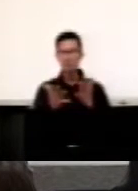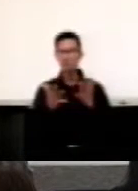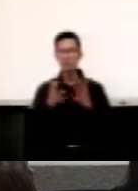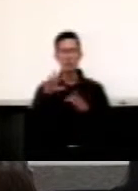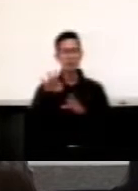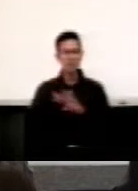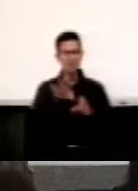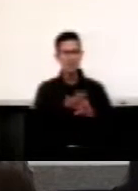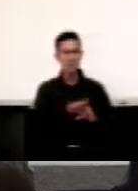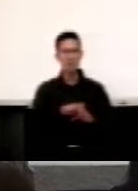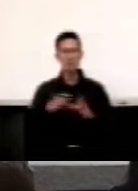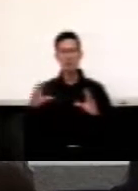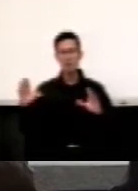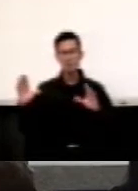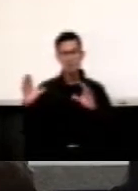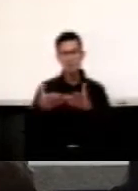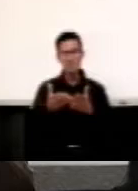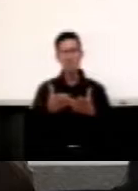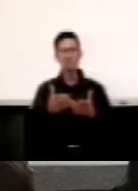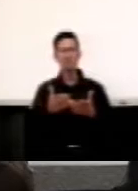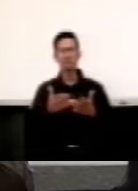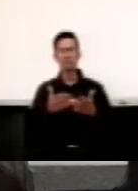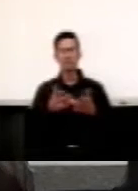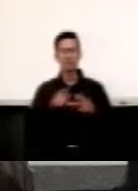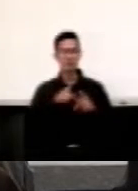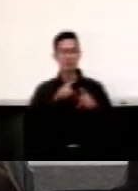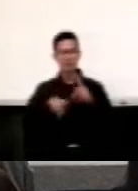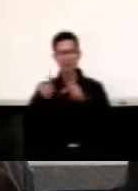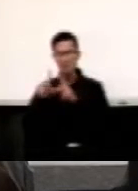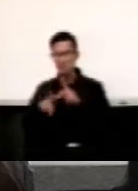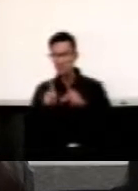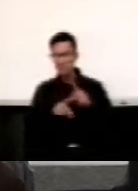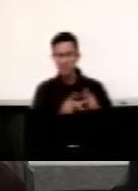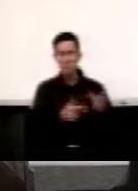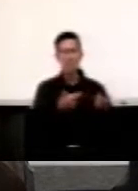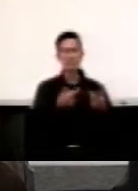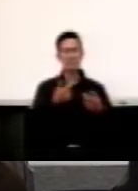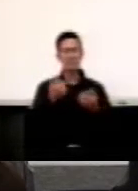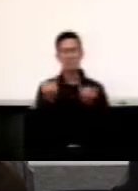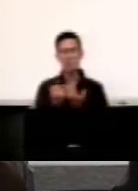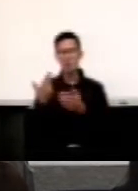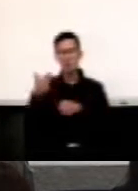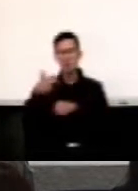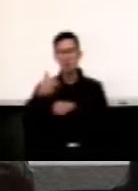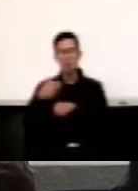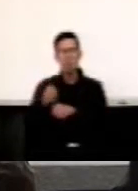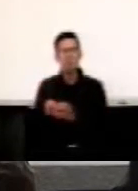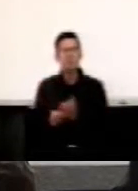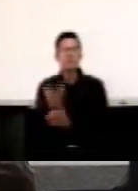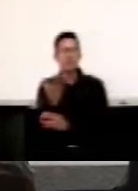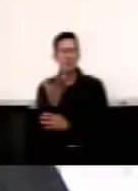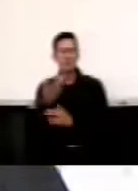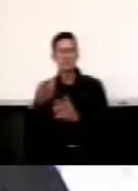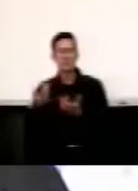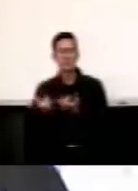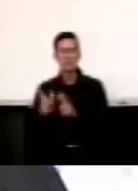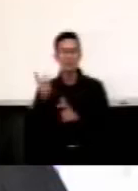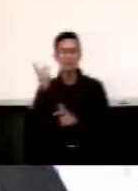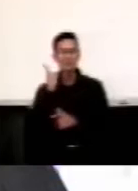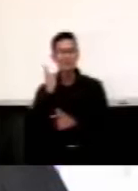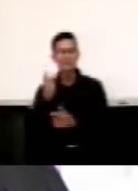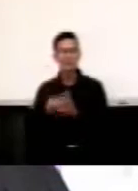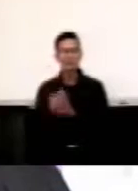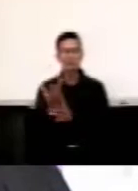también el tema de la concentración, de la fragmentación y el número efectivo de partidos políticos que tenemos en la actualidad. Ya analiza también